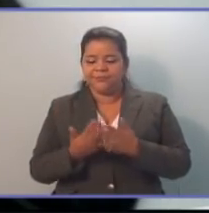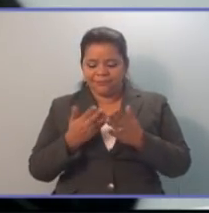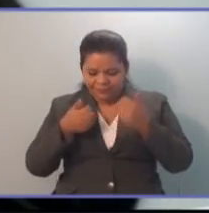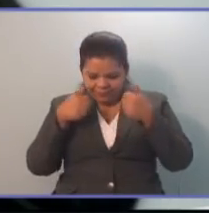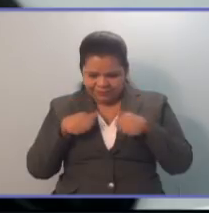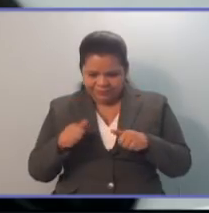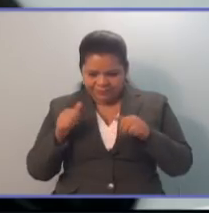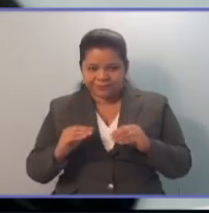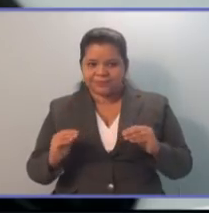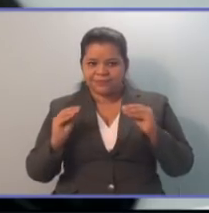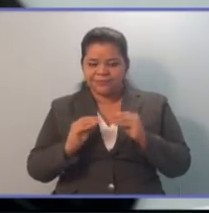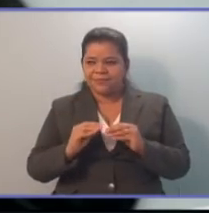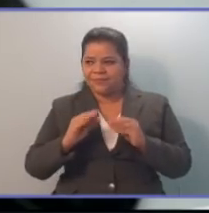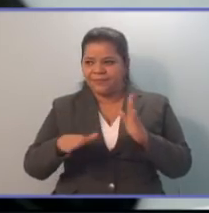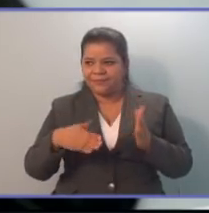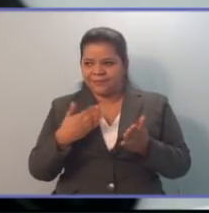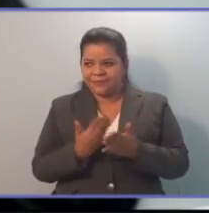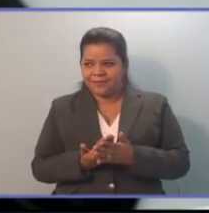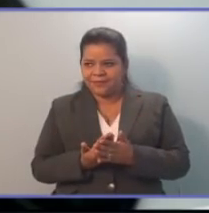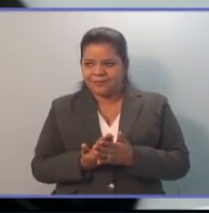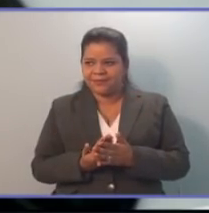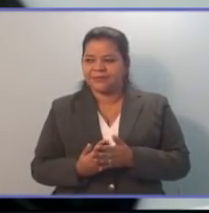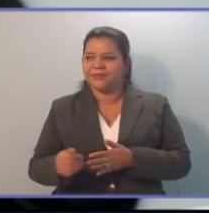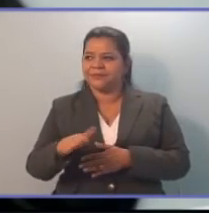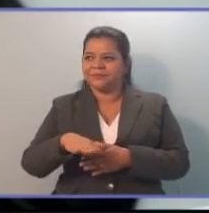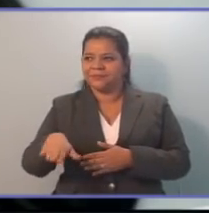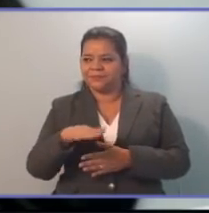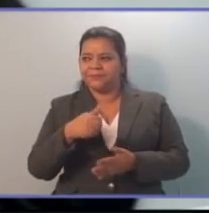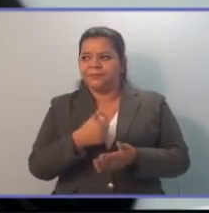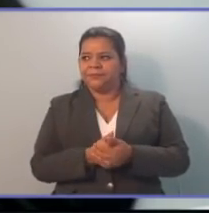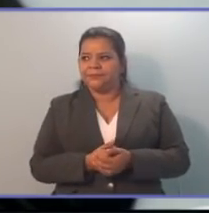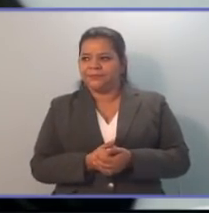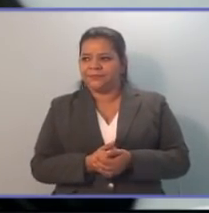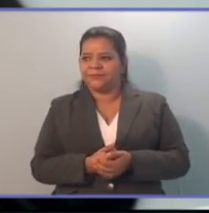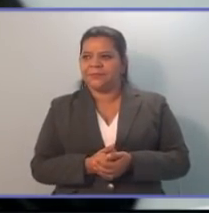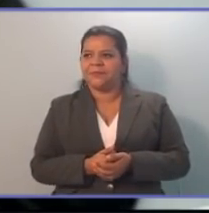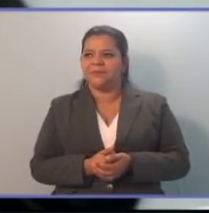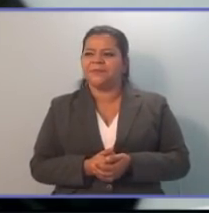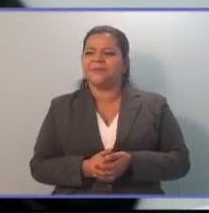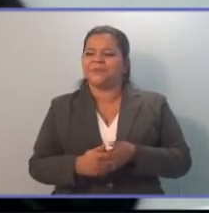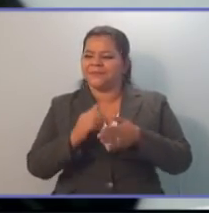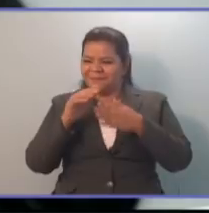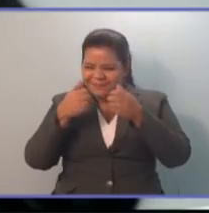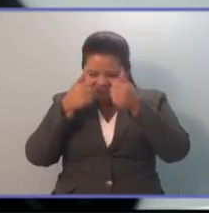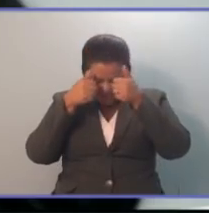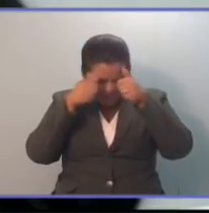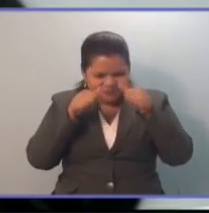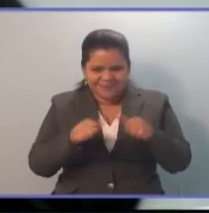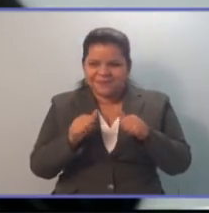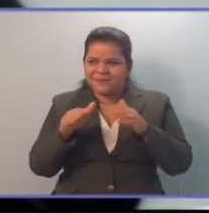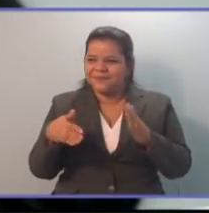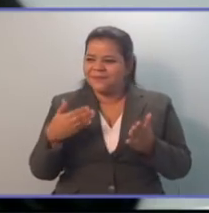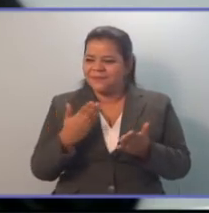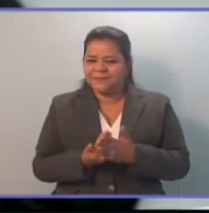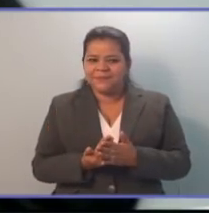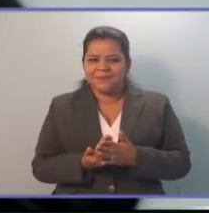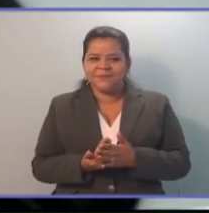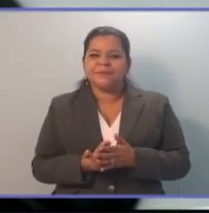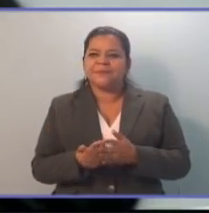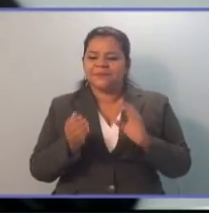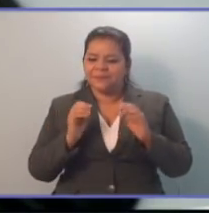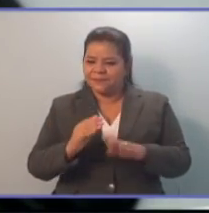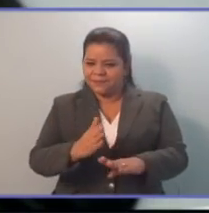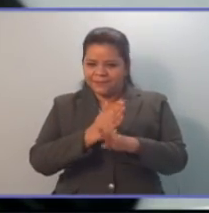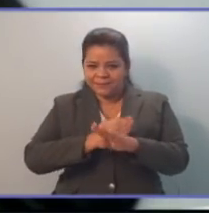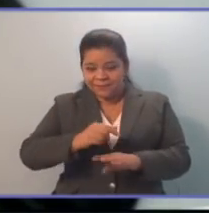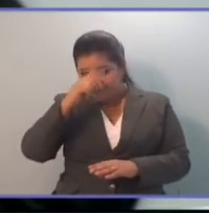hay en todos los centros penitenciarios. Ese estado de cosas que afecta incluso hasta la labor de la